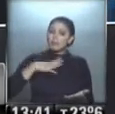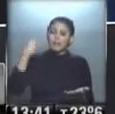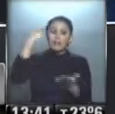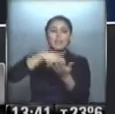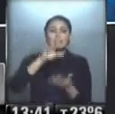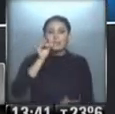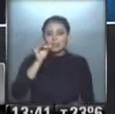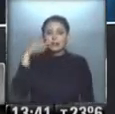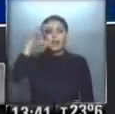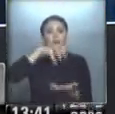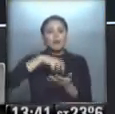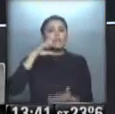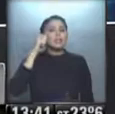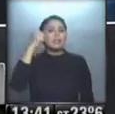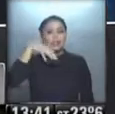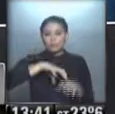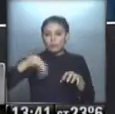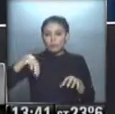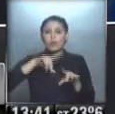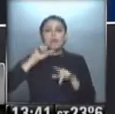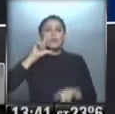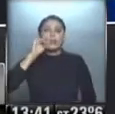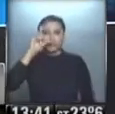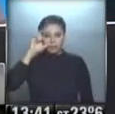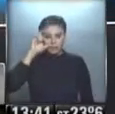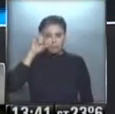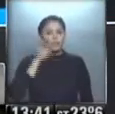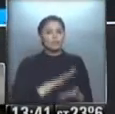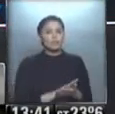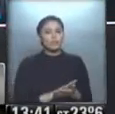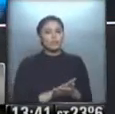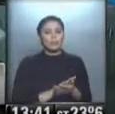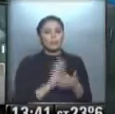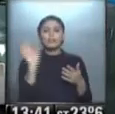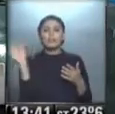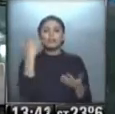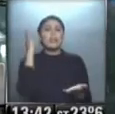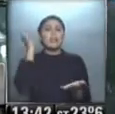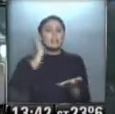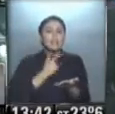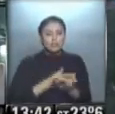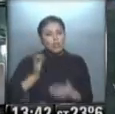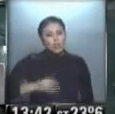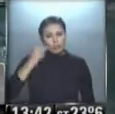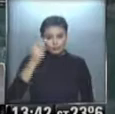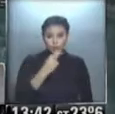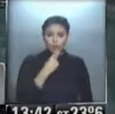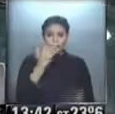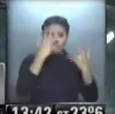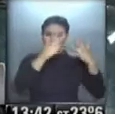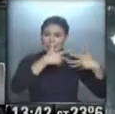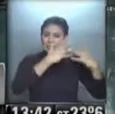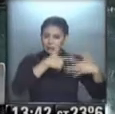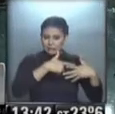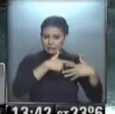a través del banco piano sucursal will de agustina respecto a lo que es el universo de sentencia del 2011 tenemos un sistema que le